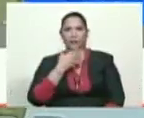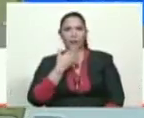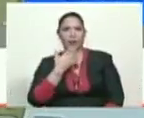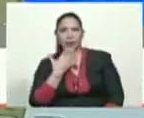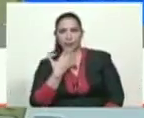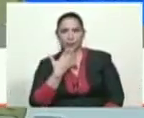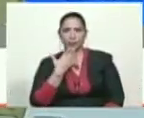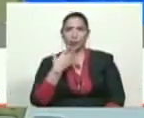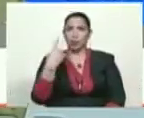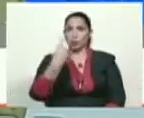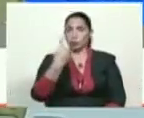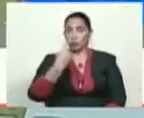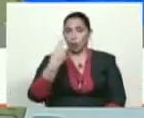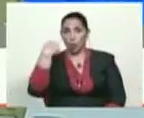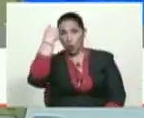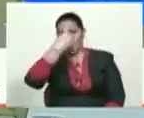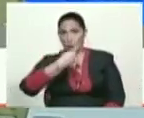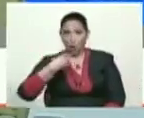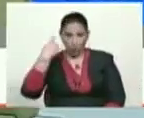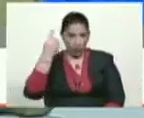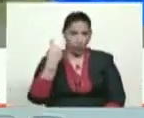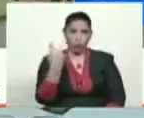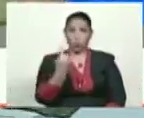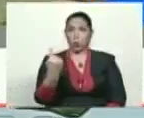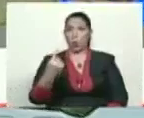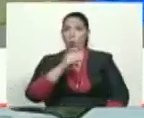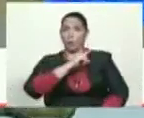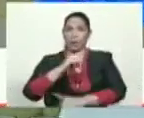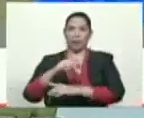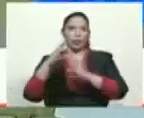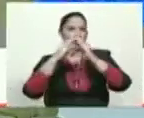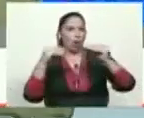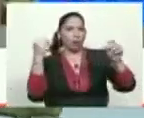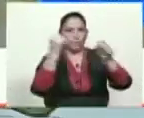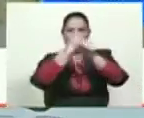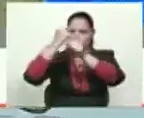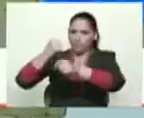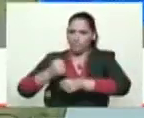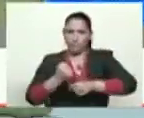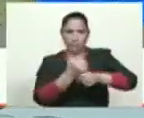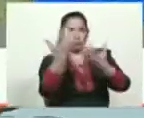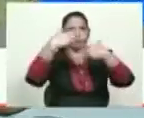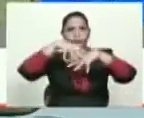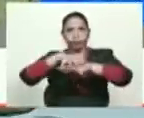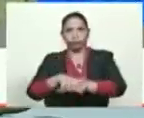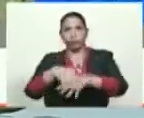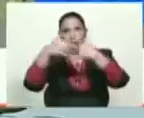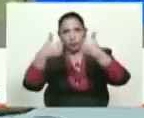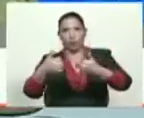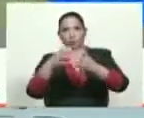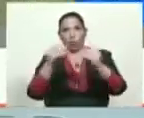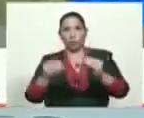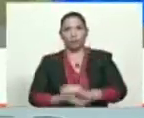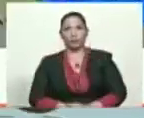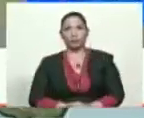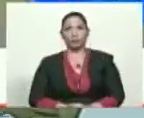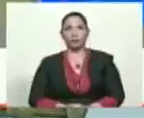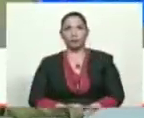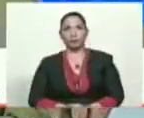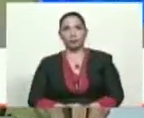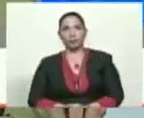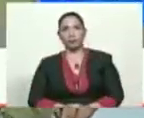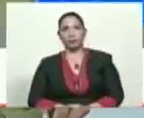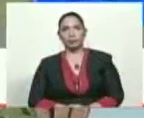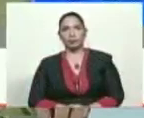una sola cabeza un solo mando y todo el mundo a tributar para que tú salga bien la cosa para que salga bien